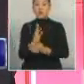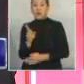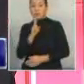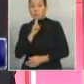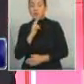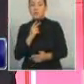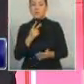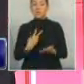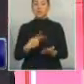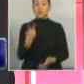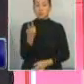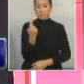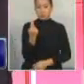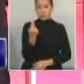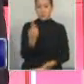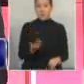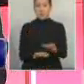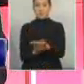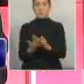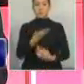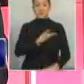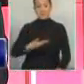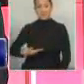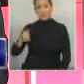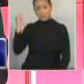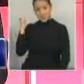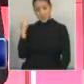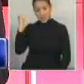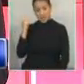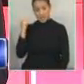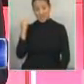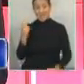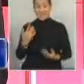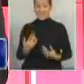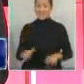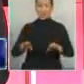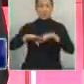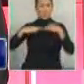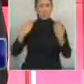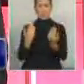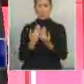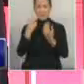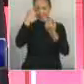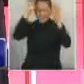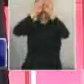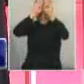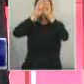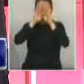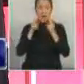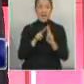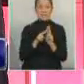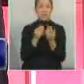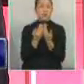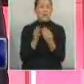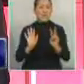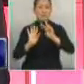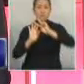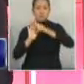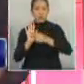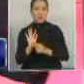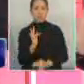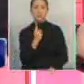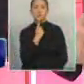al 2012 a la proposición del presidente Piñera, claro, y que estuvo completamente cerrado a hacerle cualquier modificación al